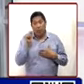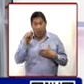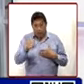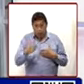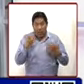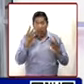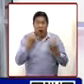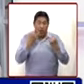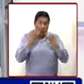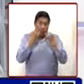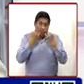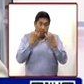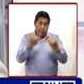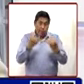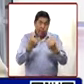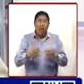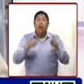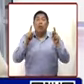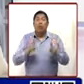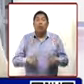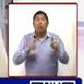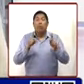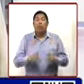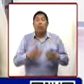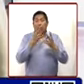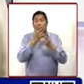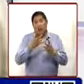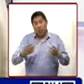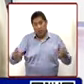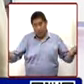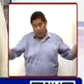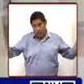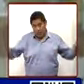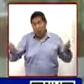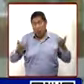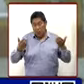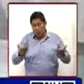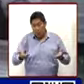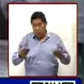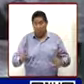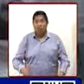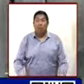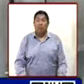se quería informar acerca de las personas desaparecidas.